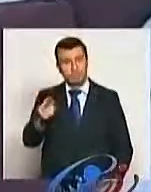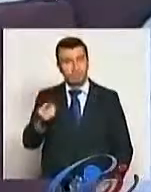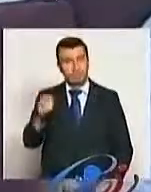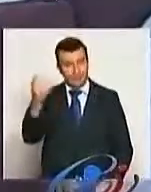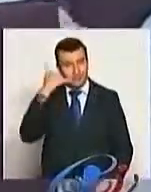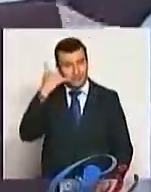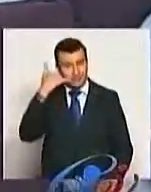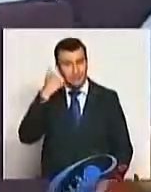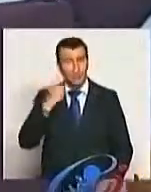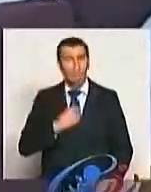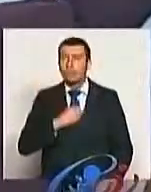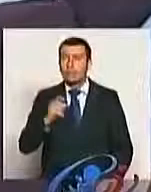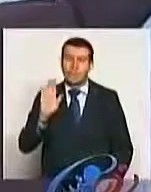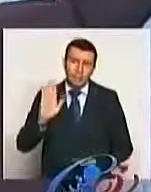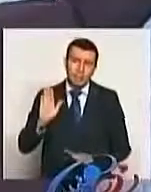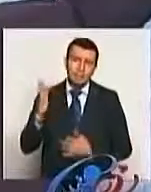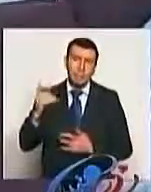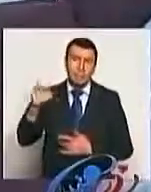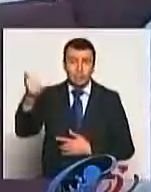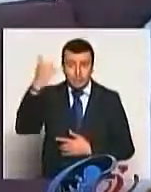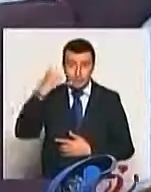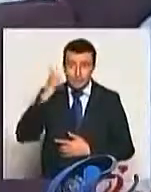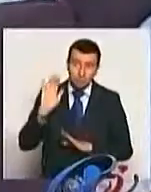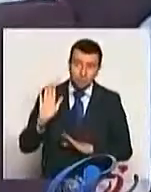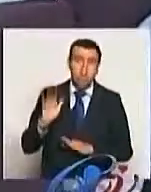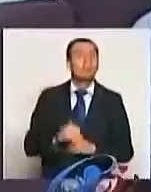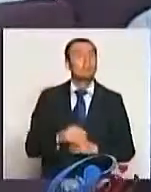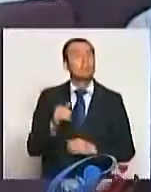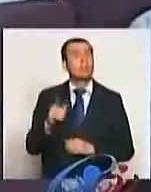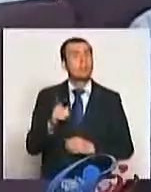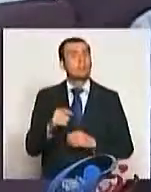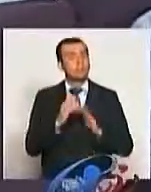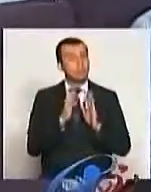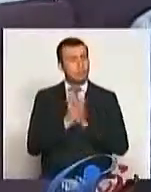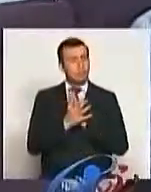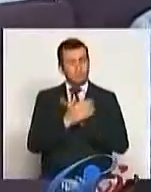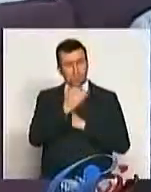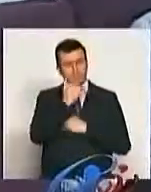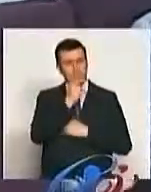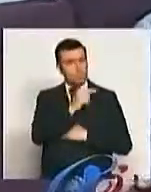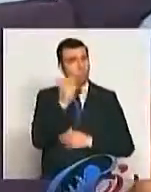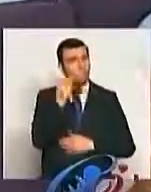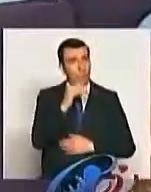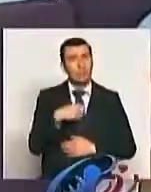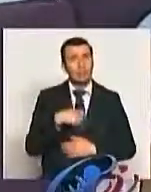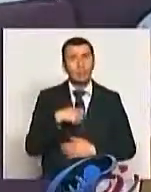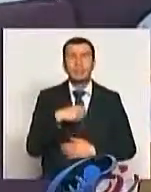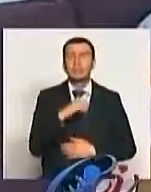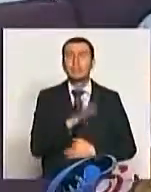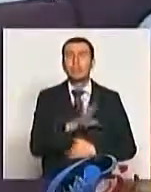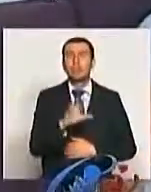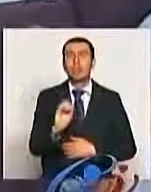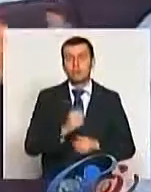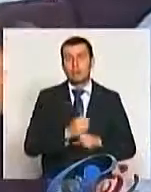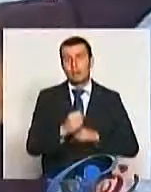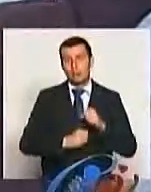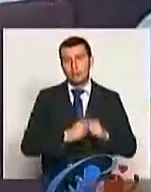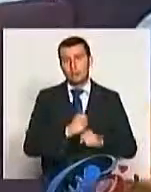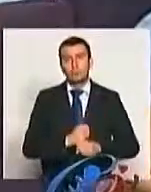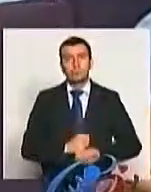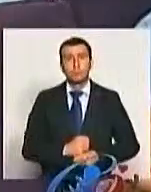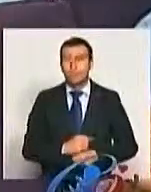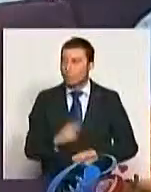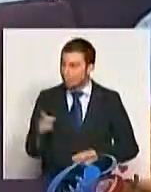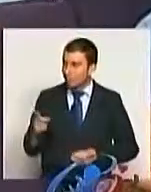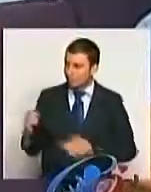335-8924. Y mientras entra la primera comunicación, les voy a contar este caso clínico. Una paciente de 50 años, perdónenme. Doctor Alejandro,